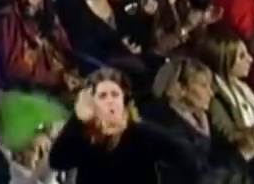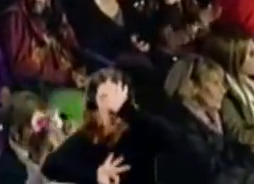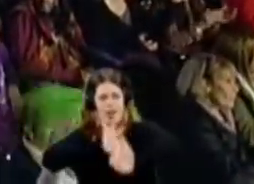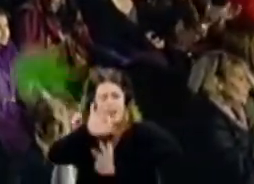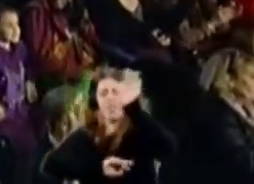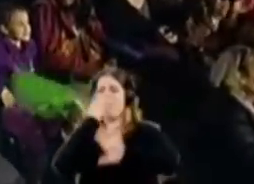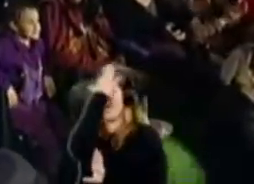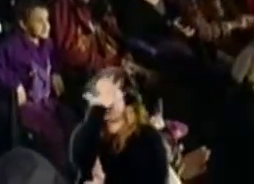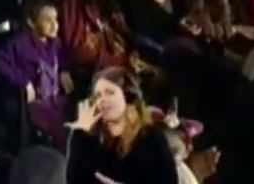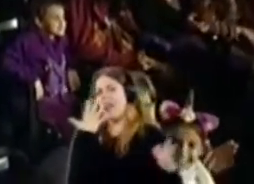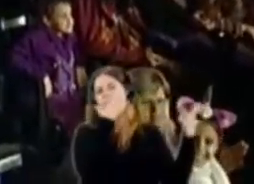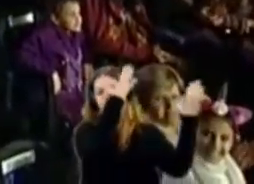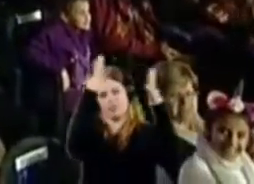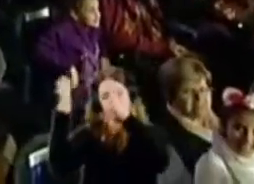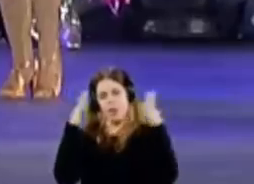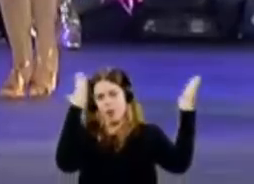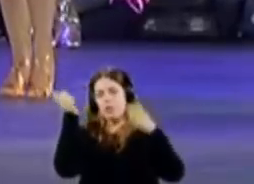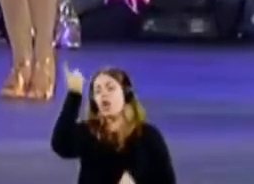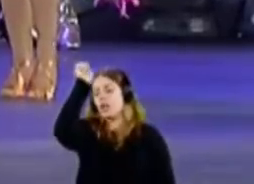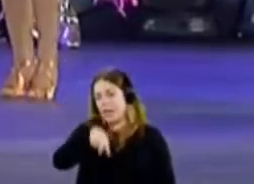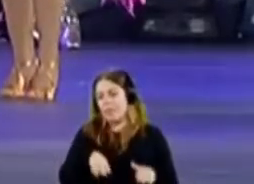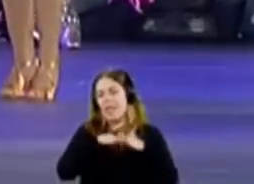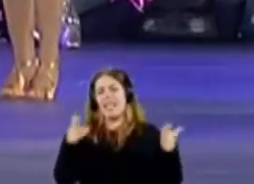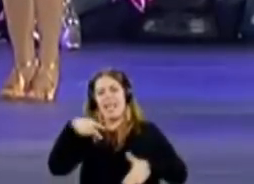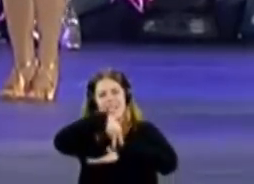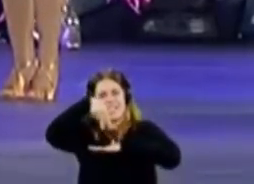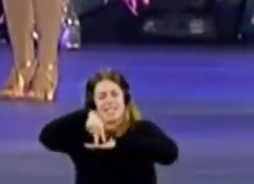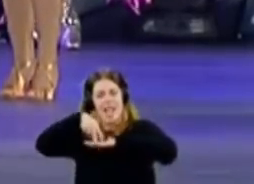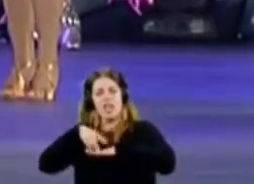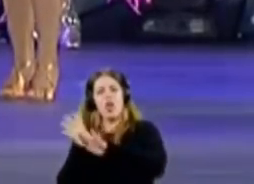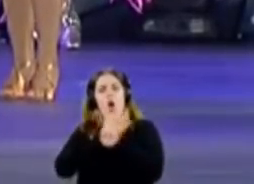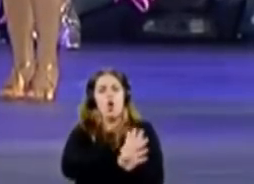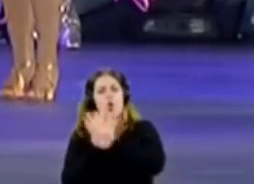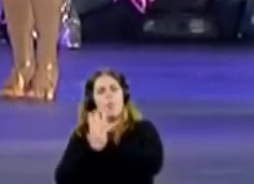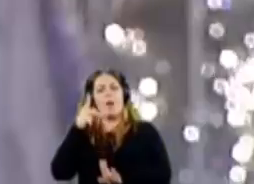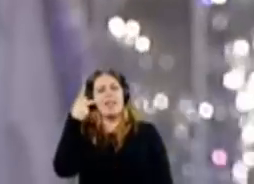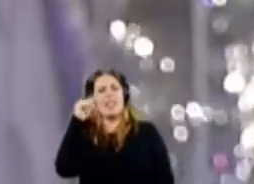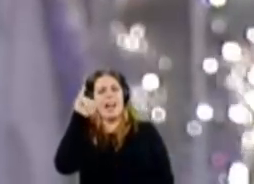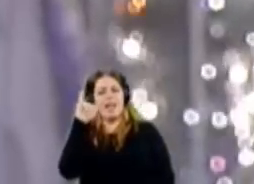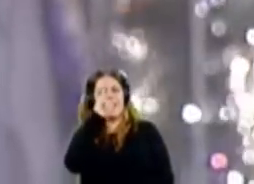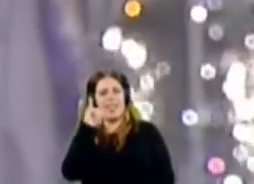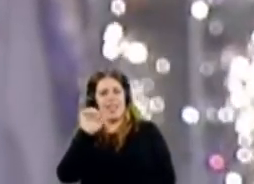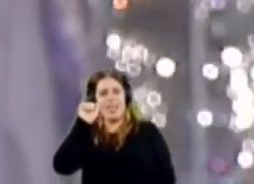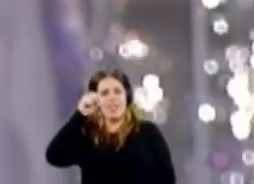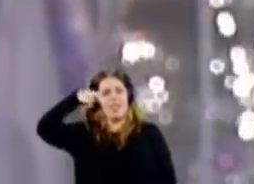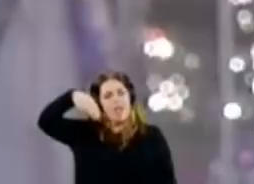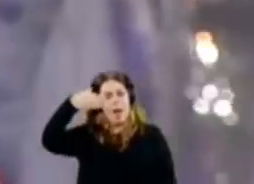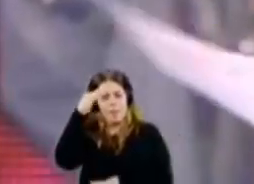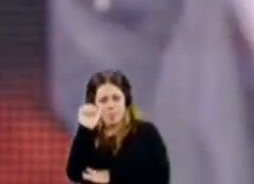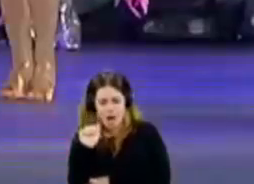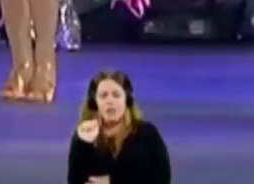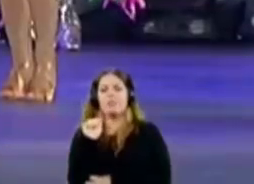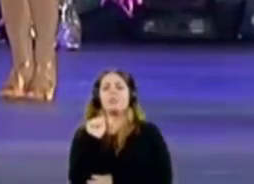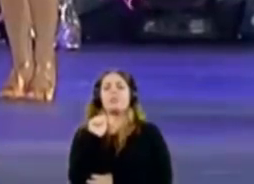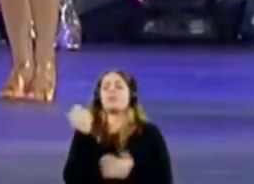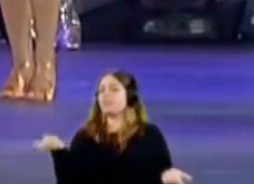Y nos acompañan en el escenario la comparsa Kizamba, que ha abierto esta ceremonia y esta gala que ya verán, les va a encantar. Y casi